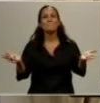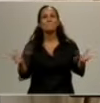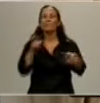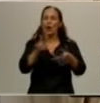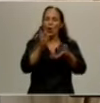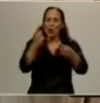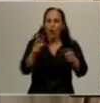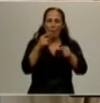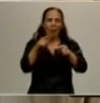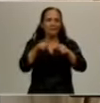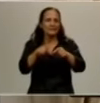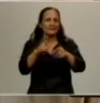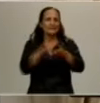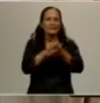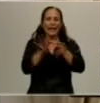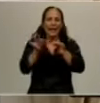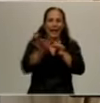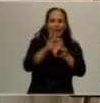lo que yo llamo el hilo de Ariadna.